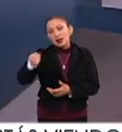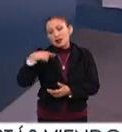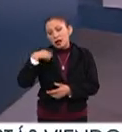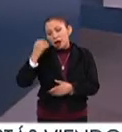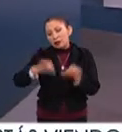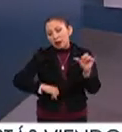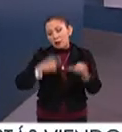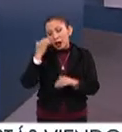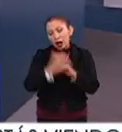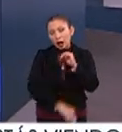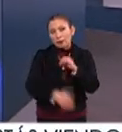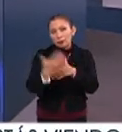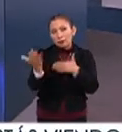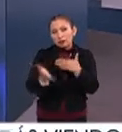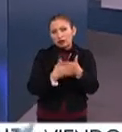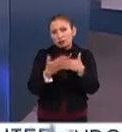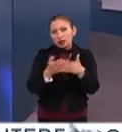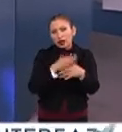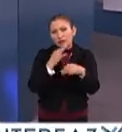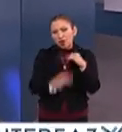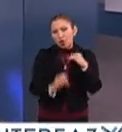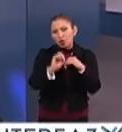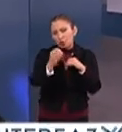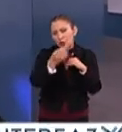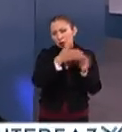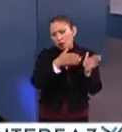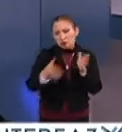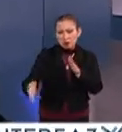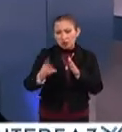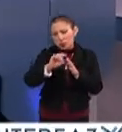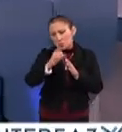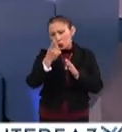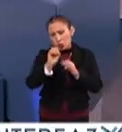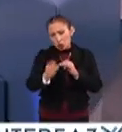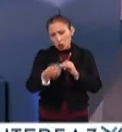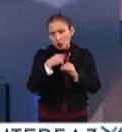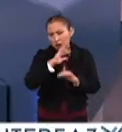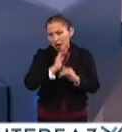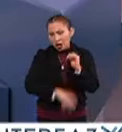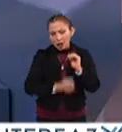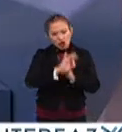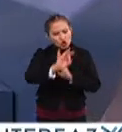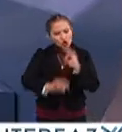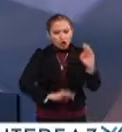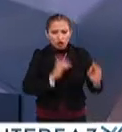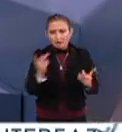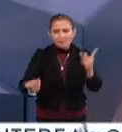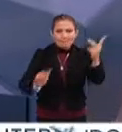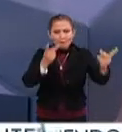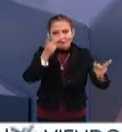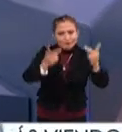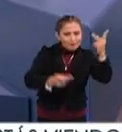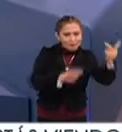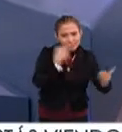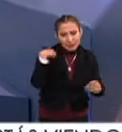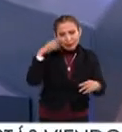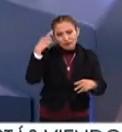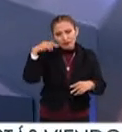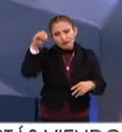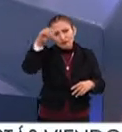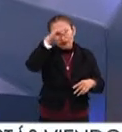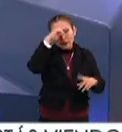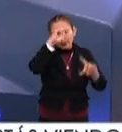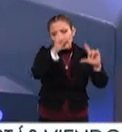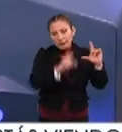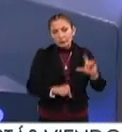actividades que concluyen el próximo, pues a finales de octubre, por ahí del 31 de octubre, estarán finalizando ya estos foros, estos recorridos por todo